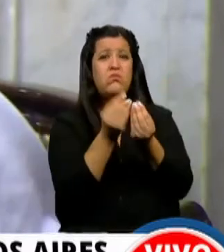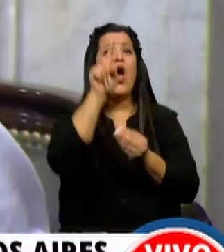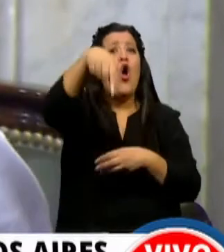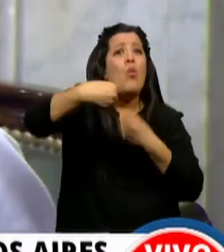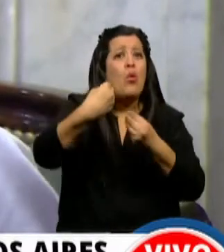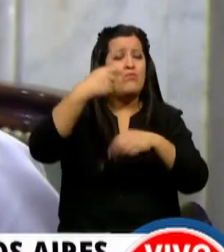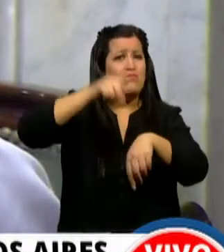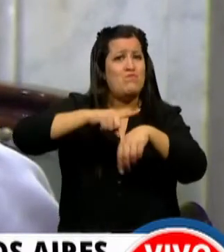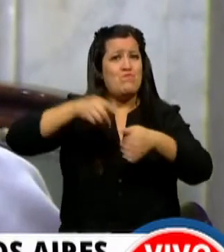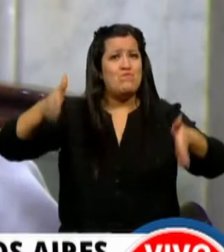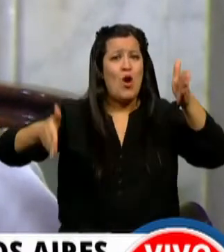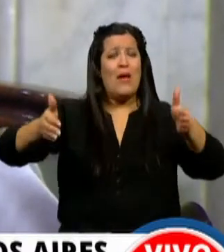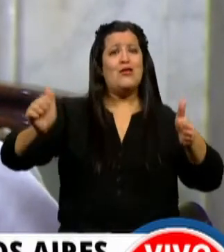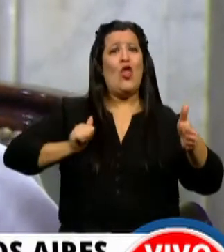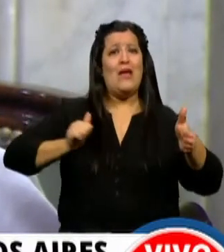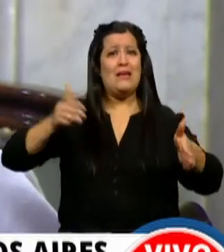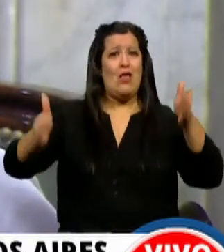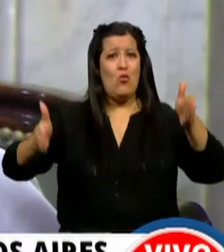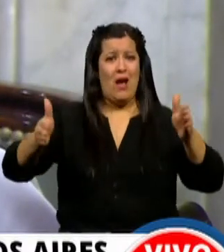originada en plena dictadura militar,